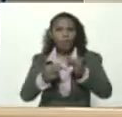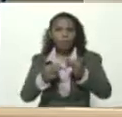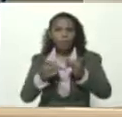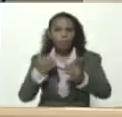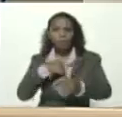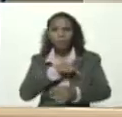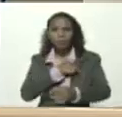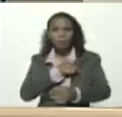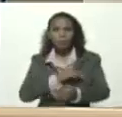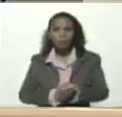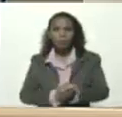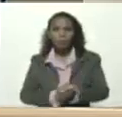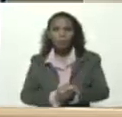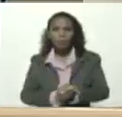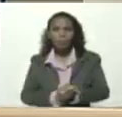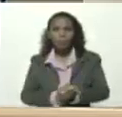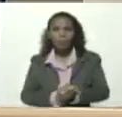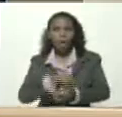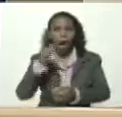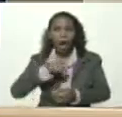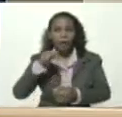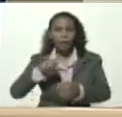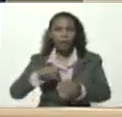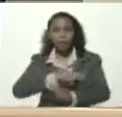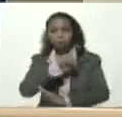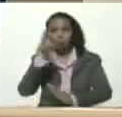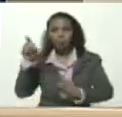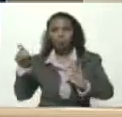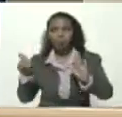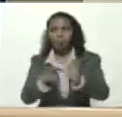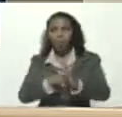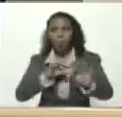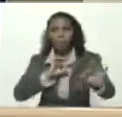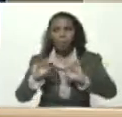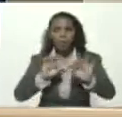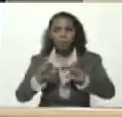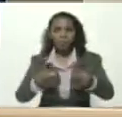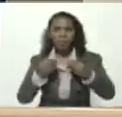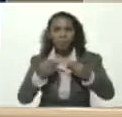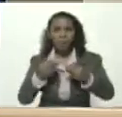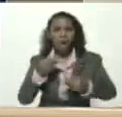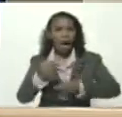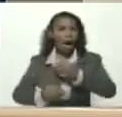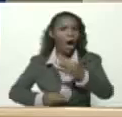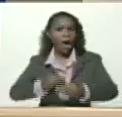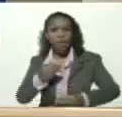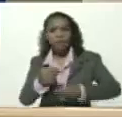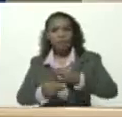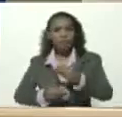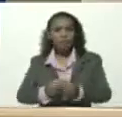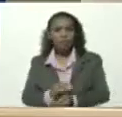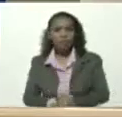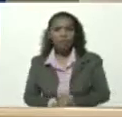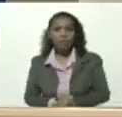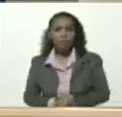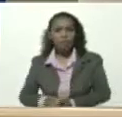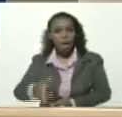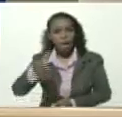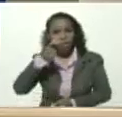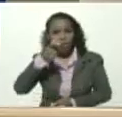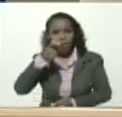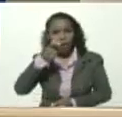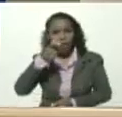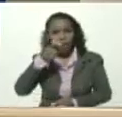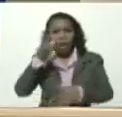Nosotros estamos absolutamente preparados para garantizar la seguridad